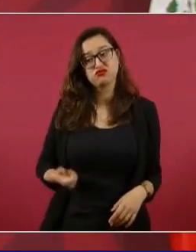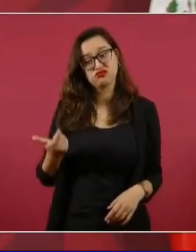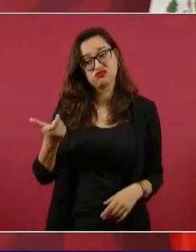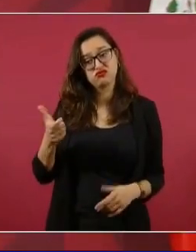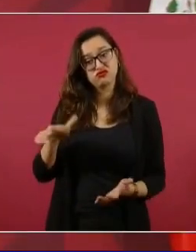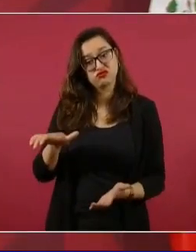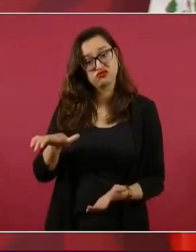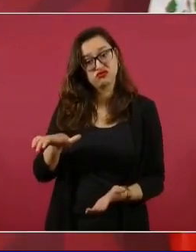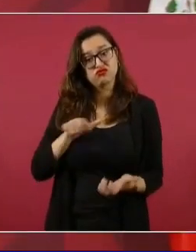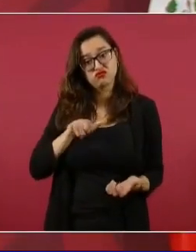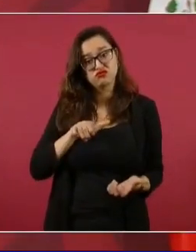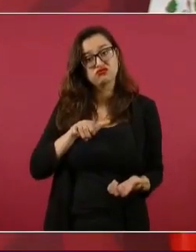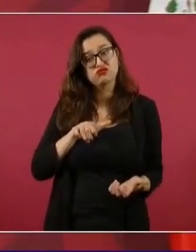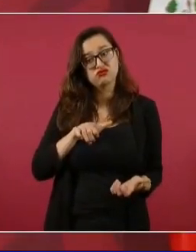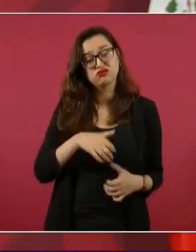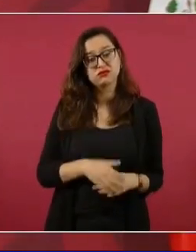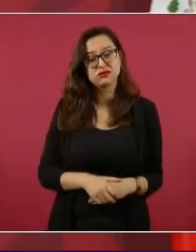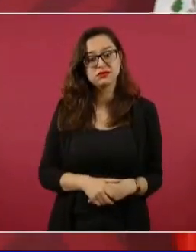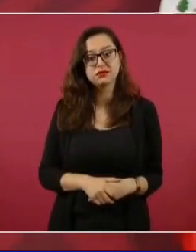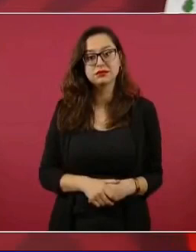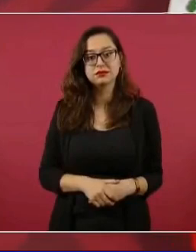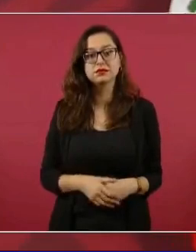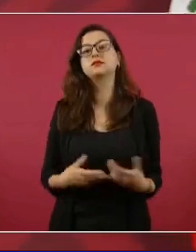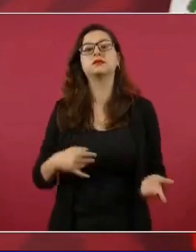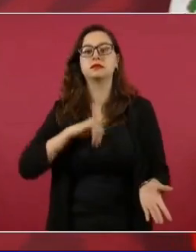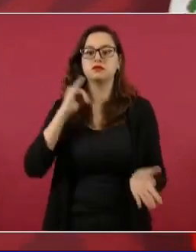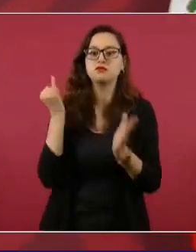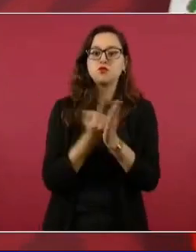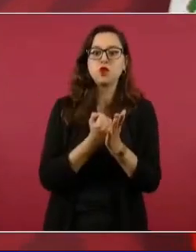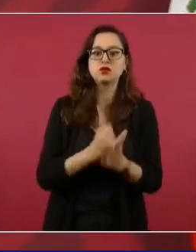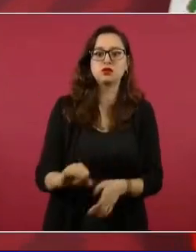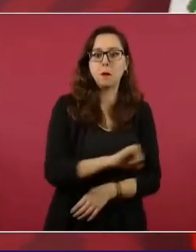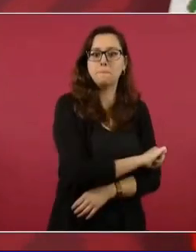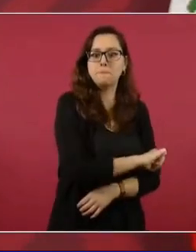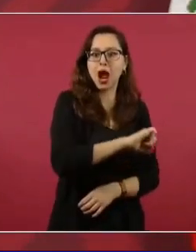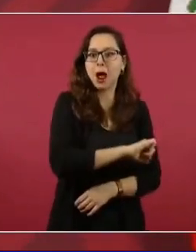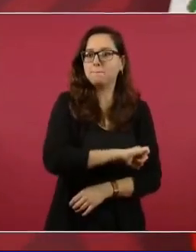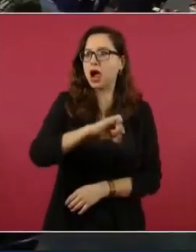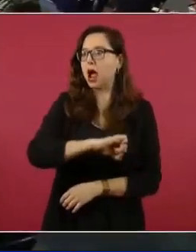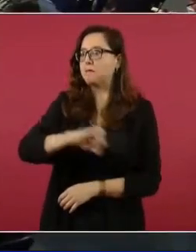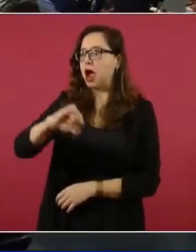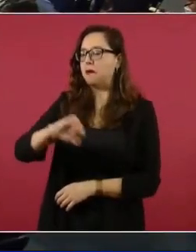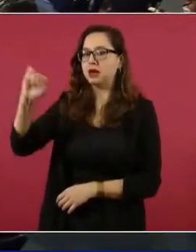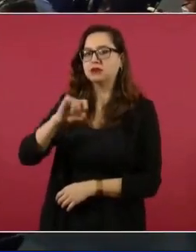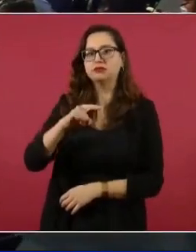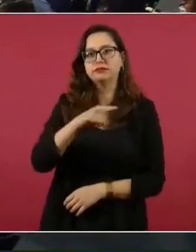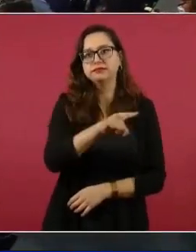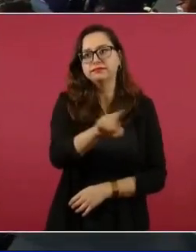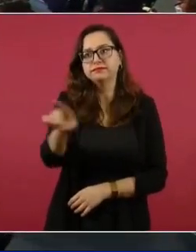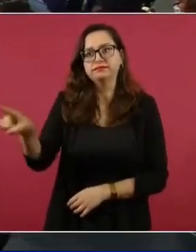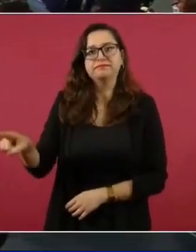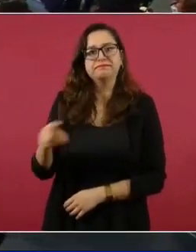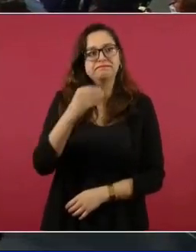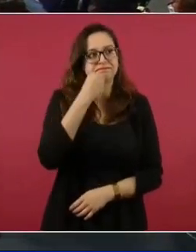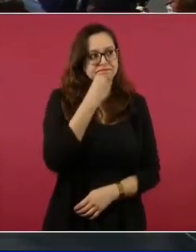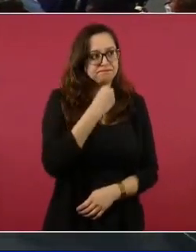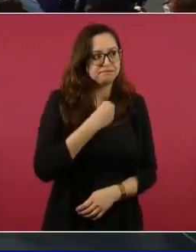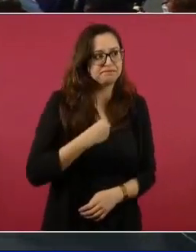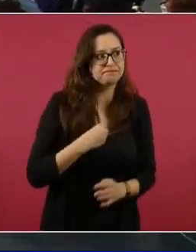Y se apretaba el cinturón al pueblo, ¿no? Porque ahí venían los aumentos de impuestos y todo. Y el gobierno